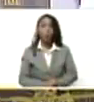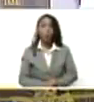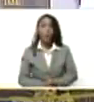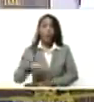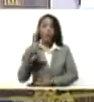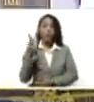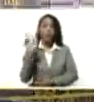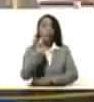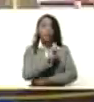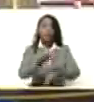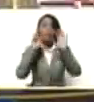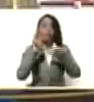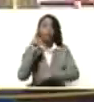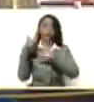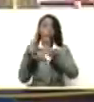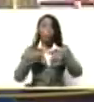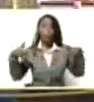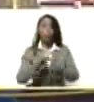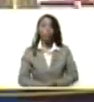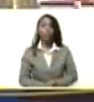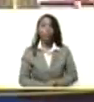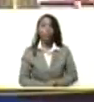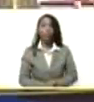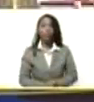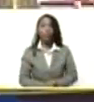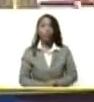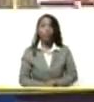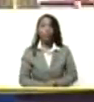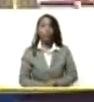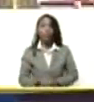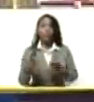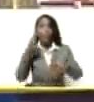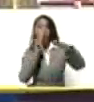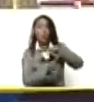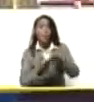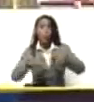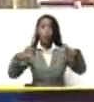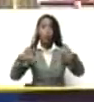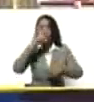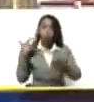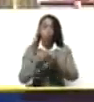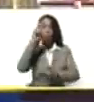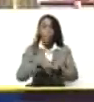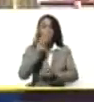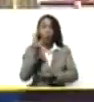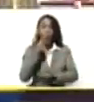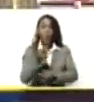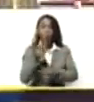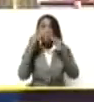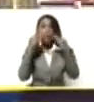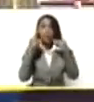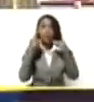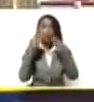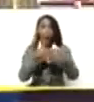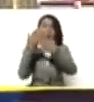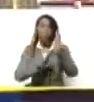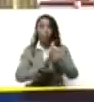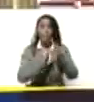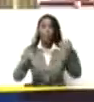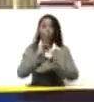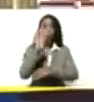gratuita y de calidad para los pueblos si se puede cuando los neoliberales dicen que no se puede que hay que